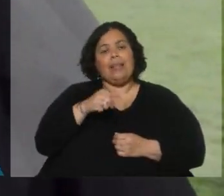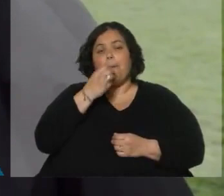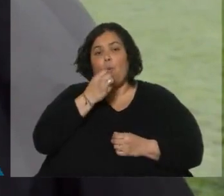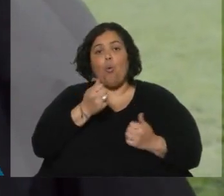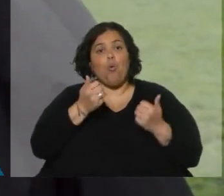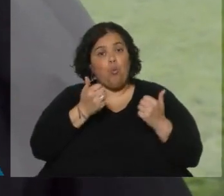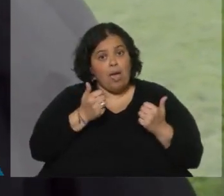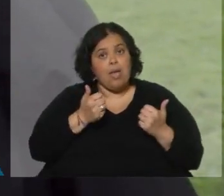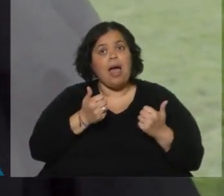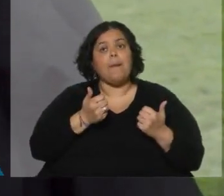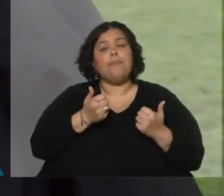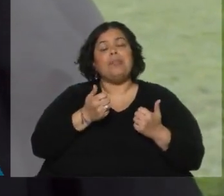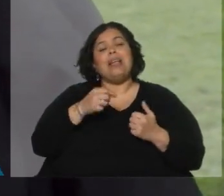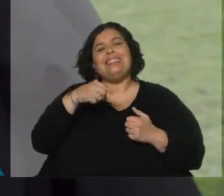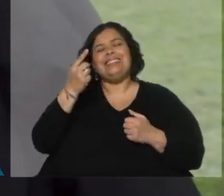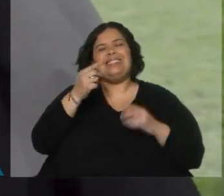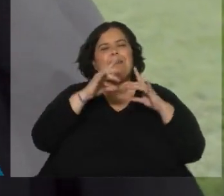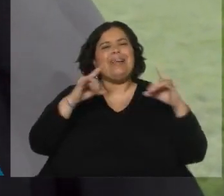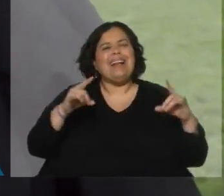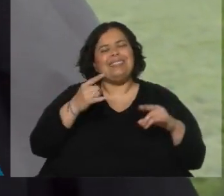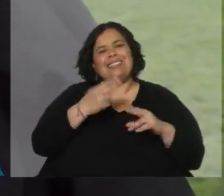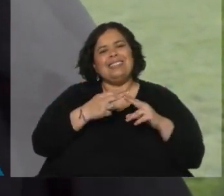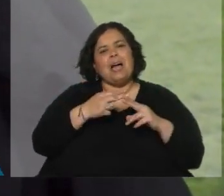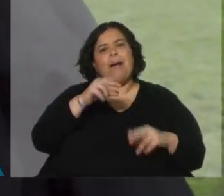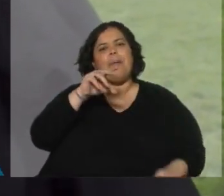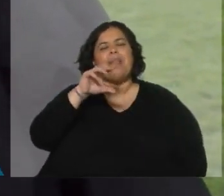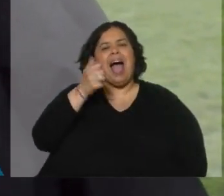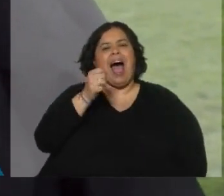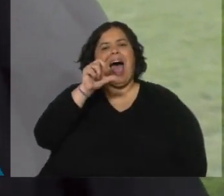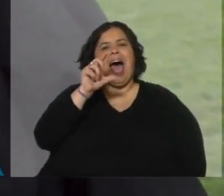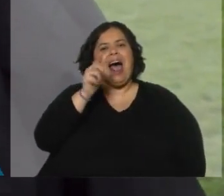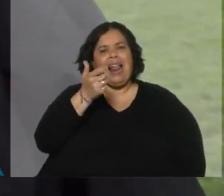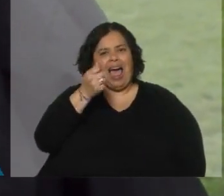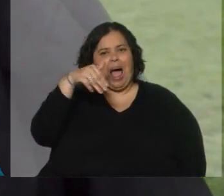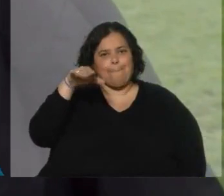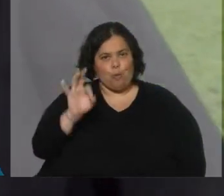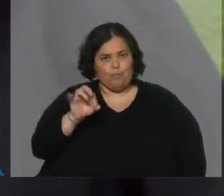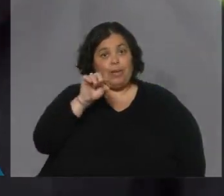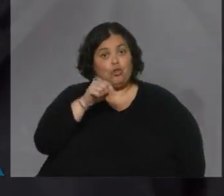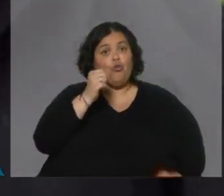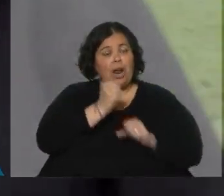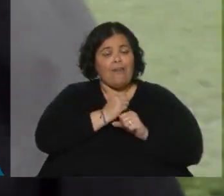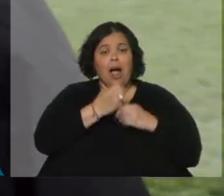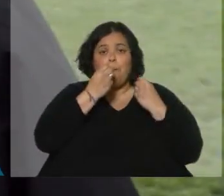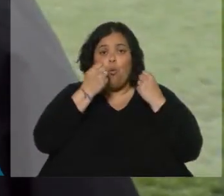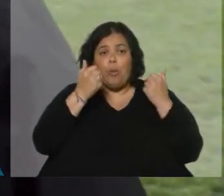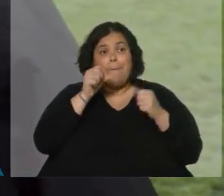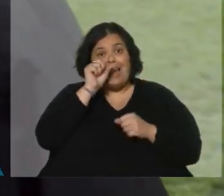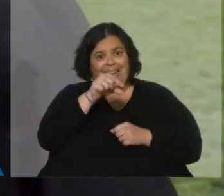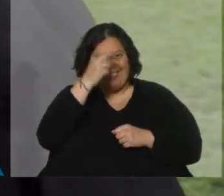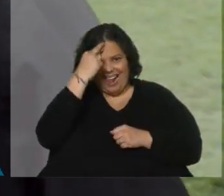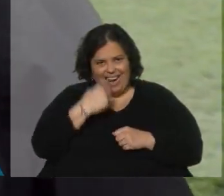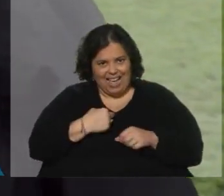expuesta por Estancia el álamo una firma que ha venido trabajando mucho y muy seriamente para la raza lo cual no nos